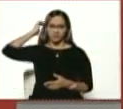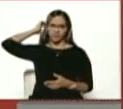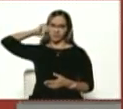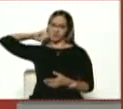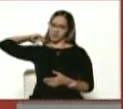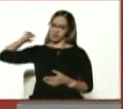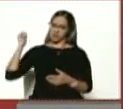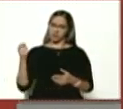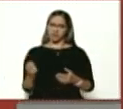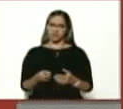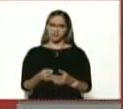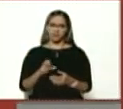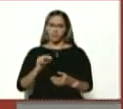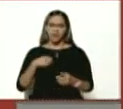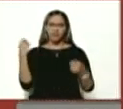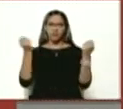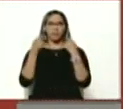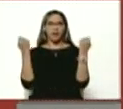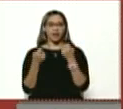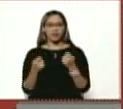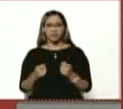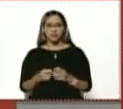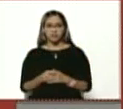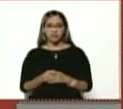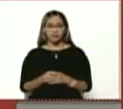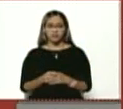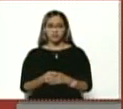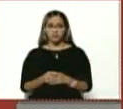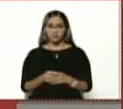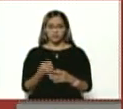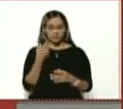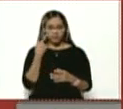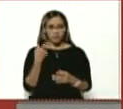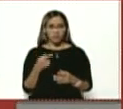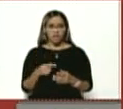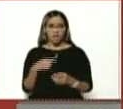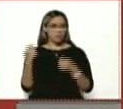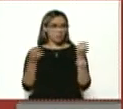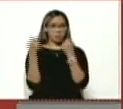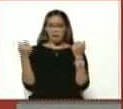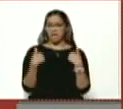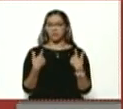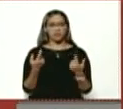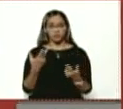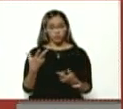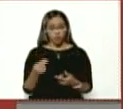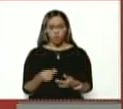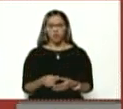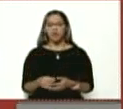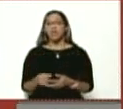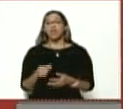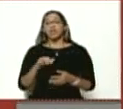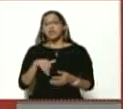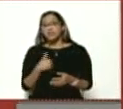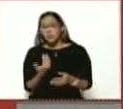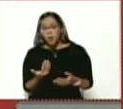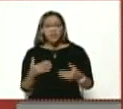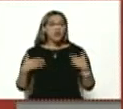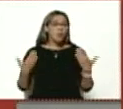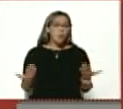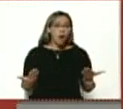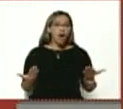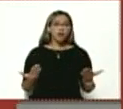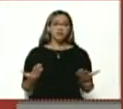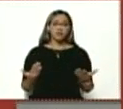Nadie se puede estar haciendo propaganda. Se le ven las costuras, pues, al que anda haciéndose propaganda. Que si puede, ¿cuándo va a haber